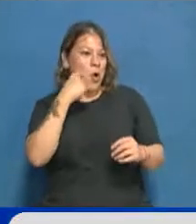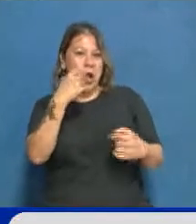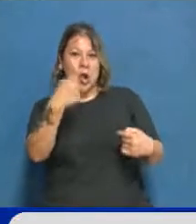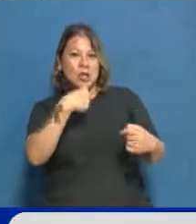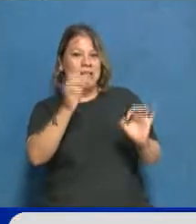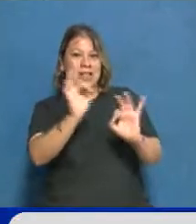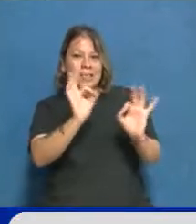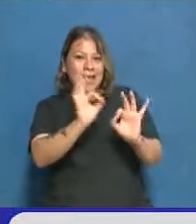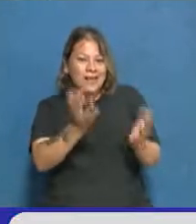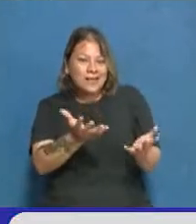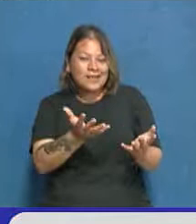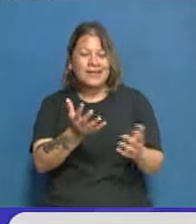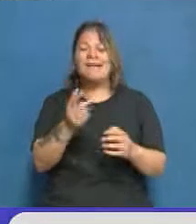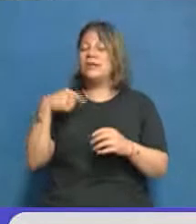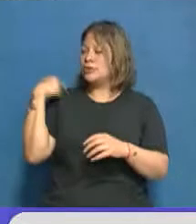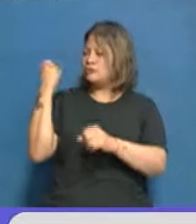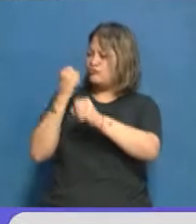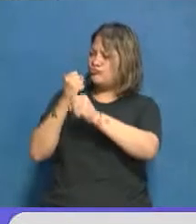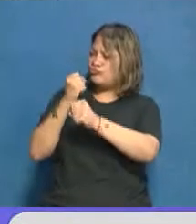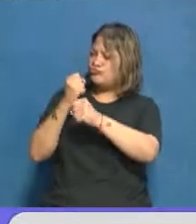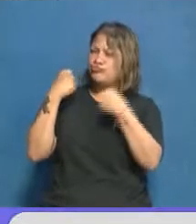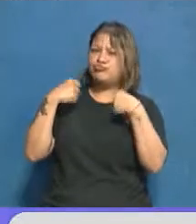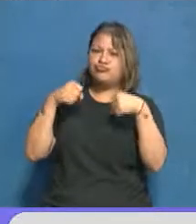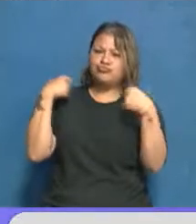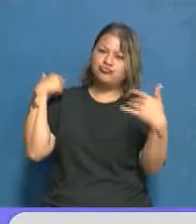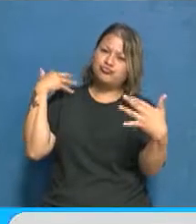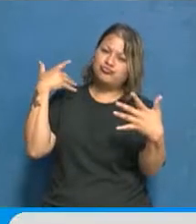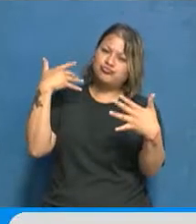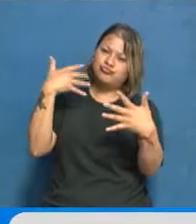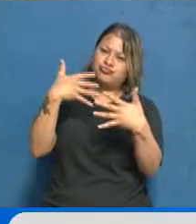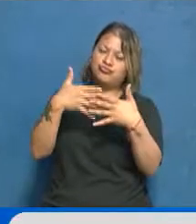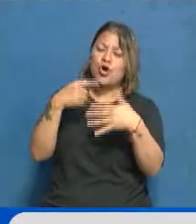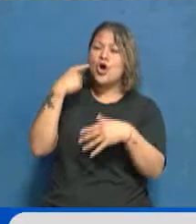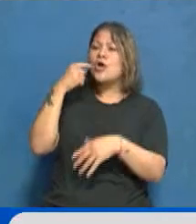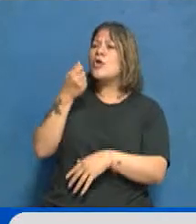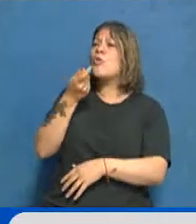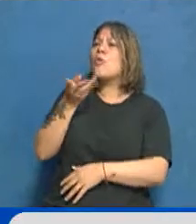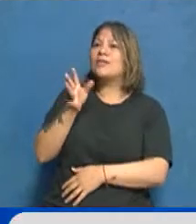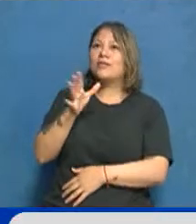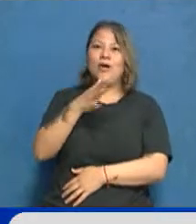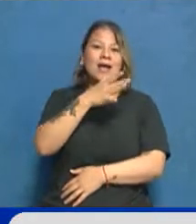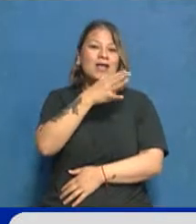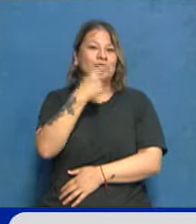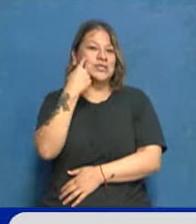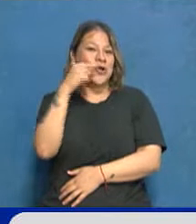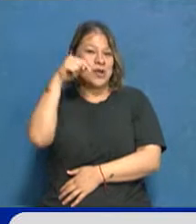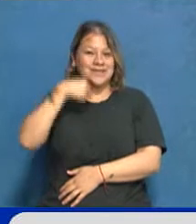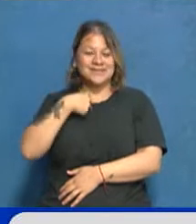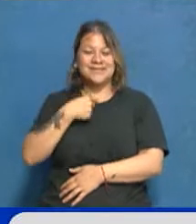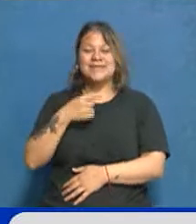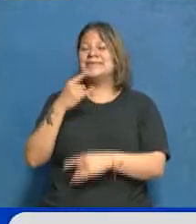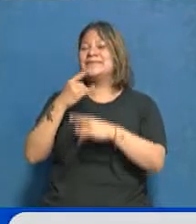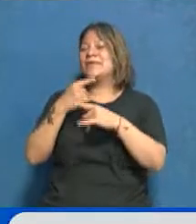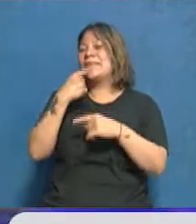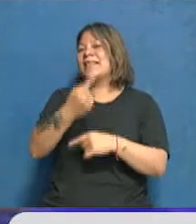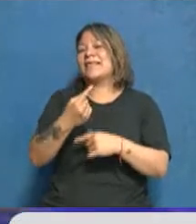se notó que todo el trabajo que hicimos durante todos los entrenamientos tuvo sus frutos Cuántos goles hiciste 14 me tocó hacer siempre he dicho